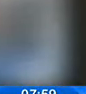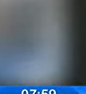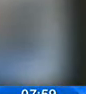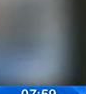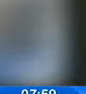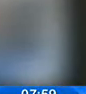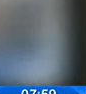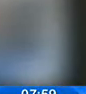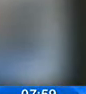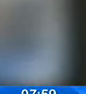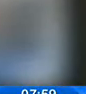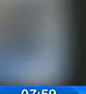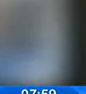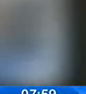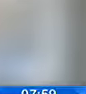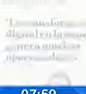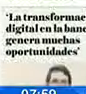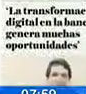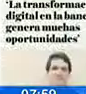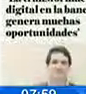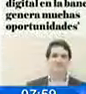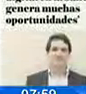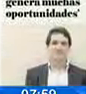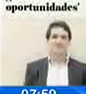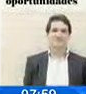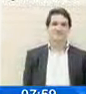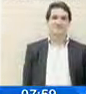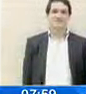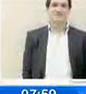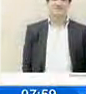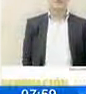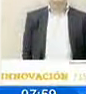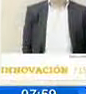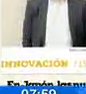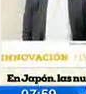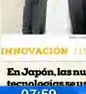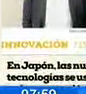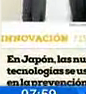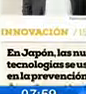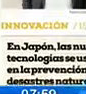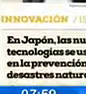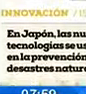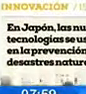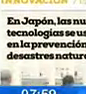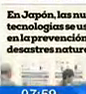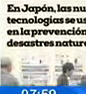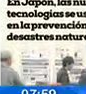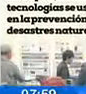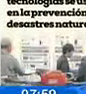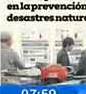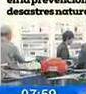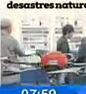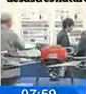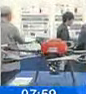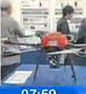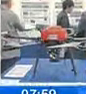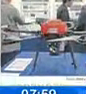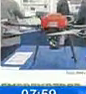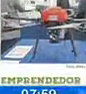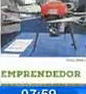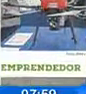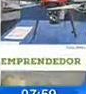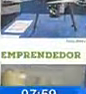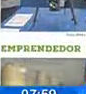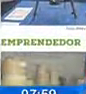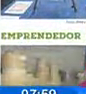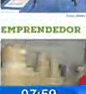su producción. Además, la revista trae una entrevista sobre la digitalización de los servicios financieros y en su segmento